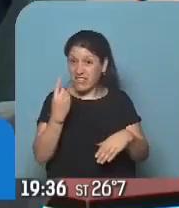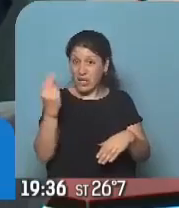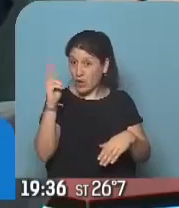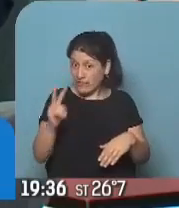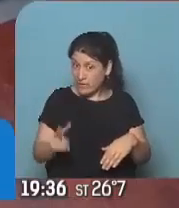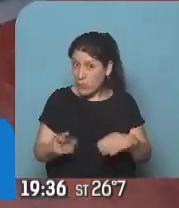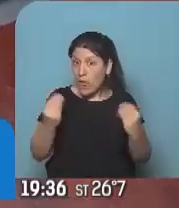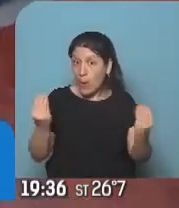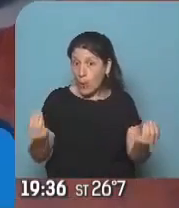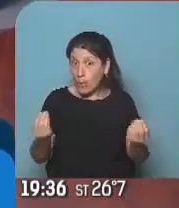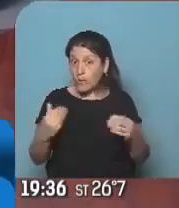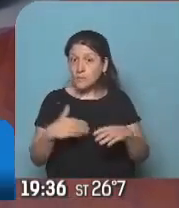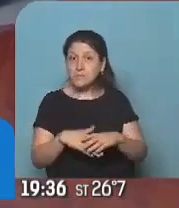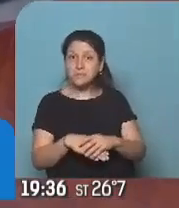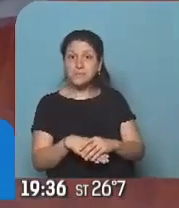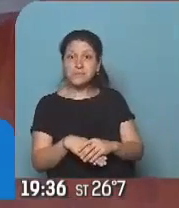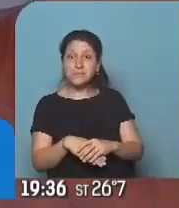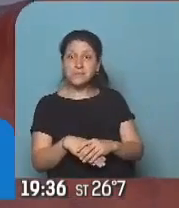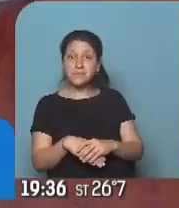no?